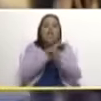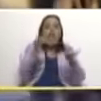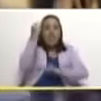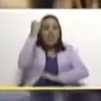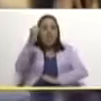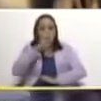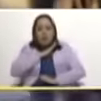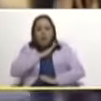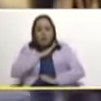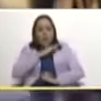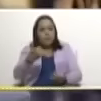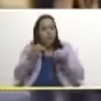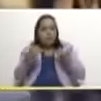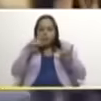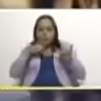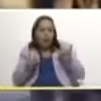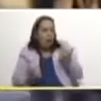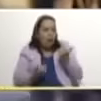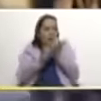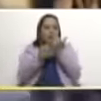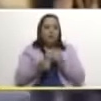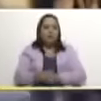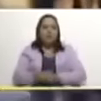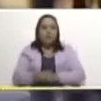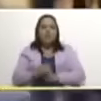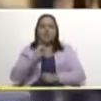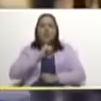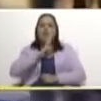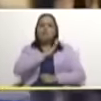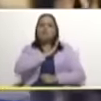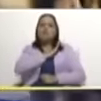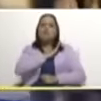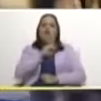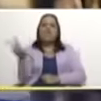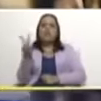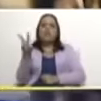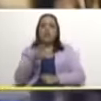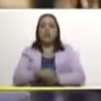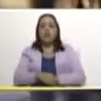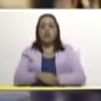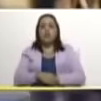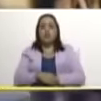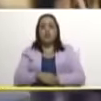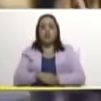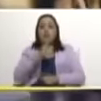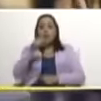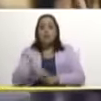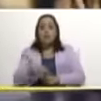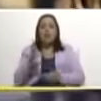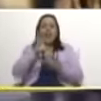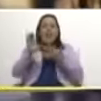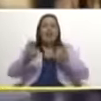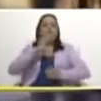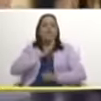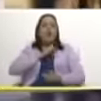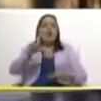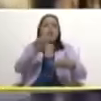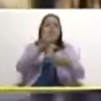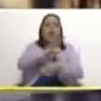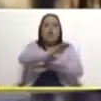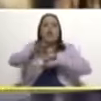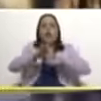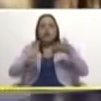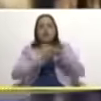nosotros mismos, no creamos en la venezolanidad, no creamos en el carácter latinoamericanista y caribeño de